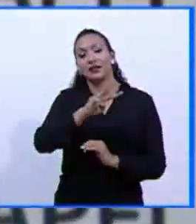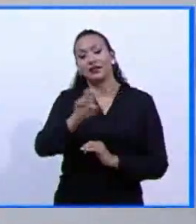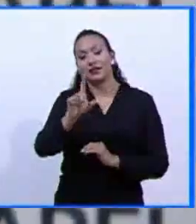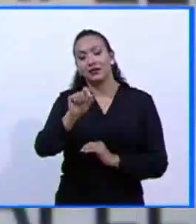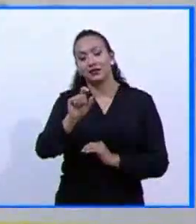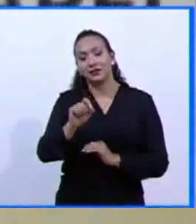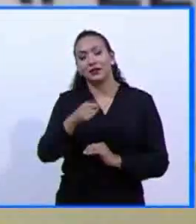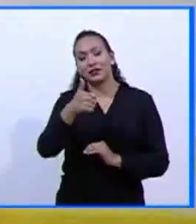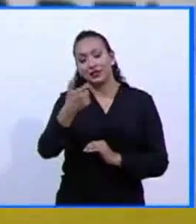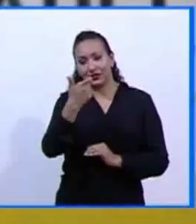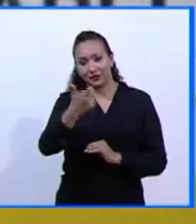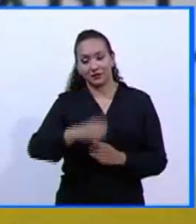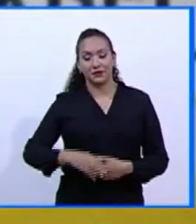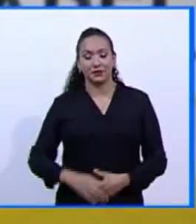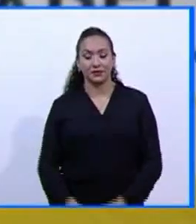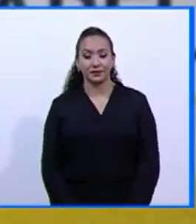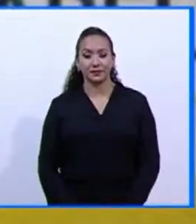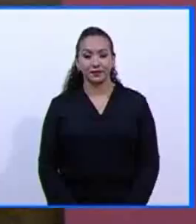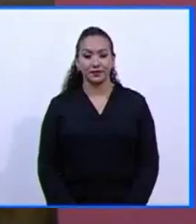220,326 pesos.